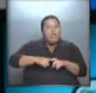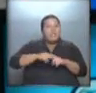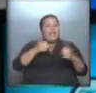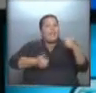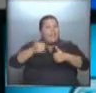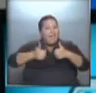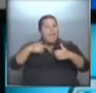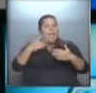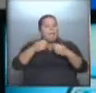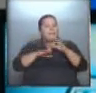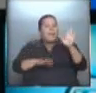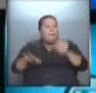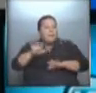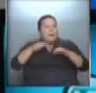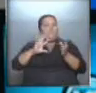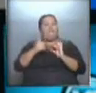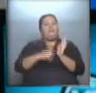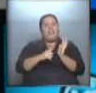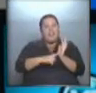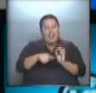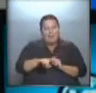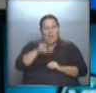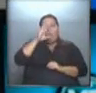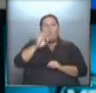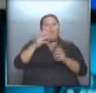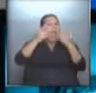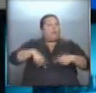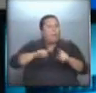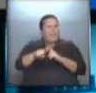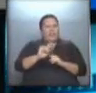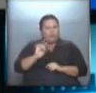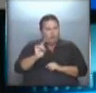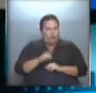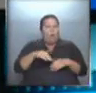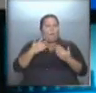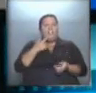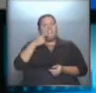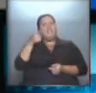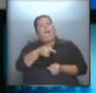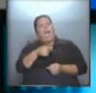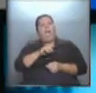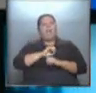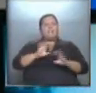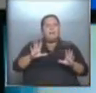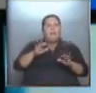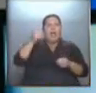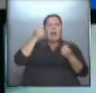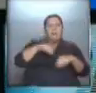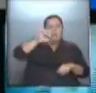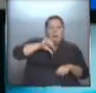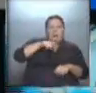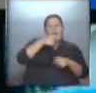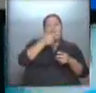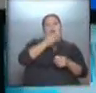vayan acomodando, digamos, a esta norma. Pero nunca el ajuste es automático y no por eso hay que juzgar como deficitaria el funcionamiento de